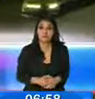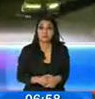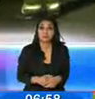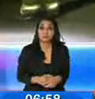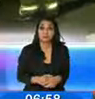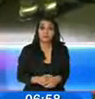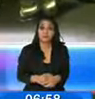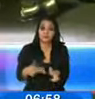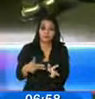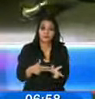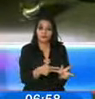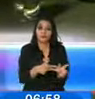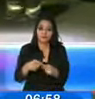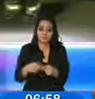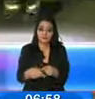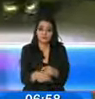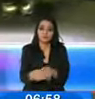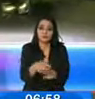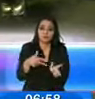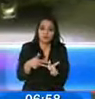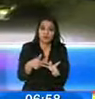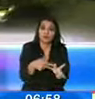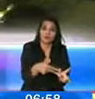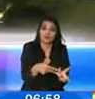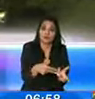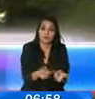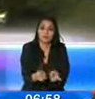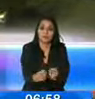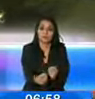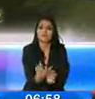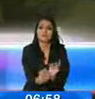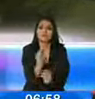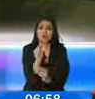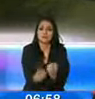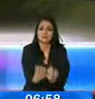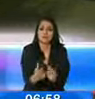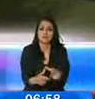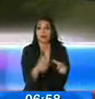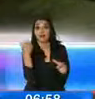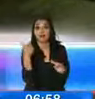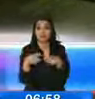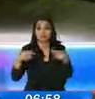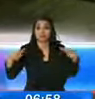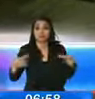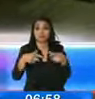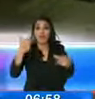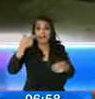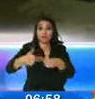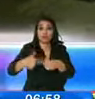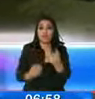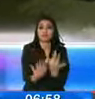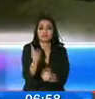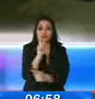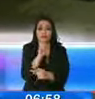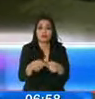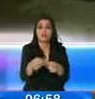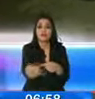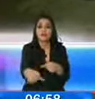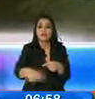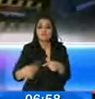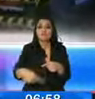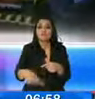Por el arrastre y por lo que cae el motor también se incendia, pero no se incendian los tanques que estaban llevando el combustible, sino la parte de adelante de